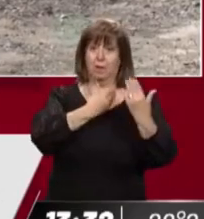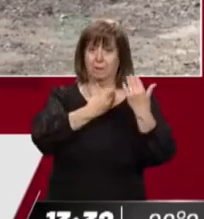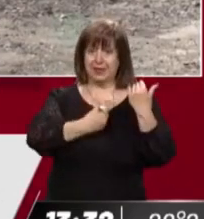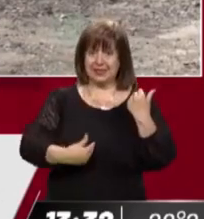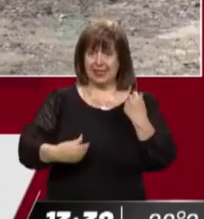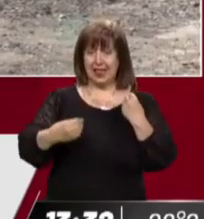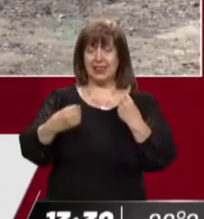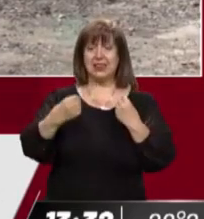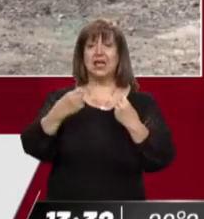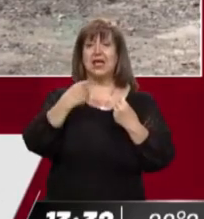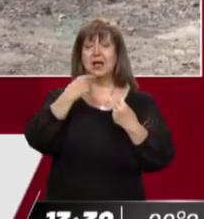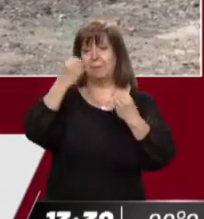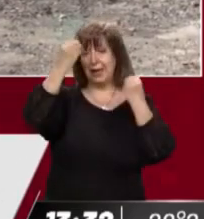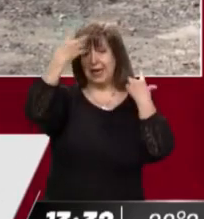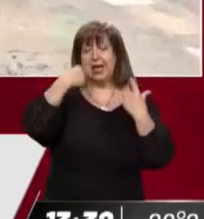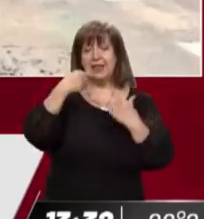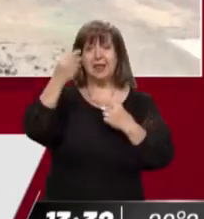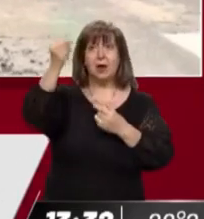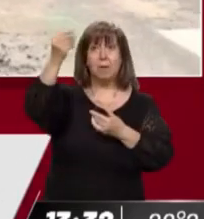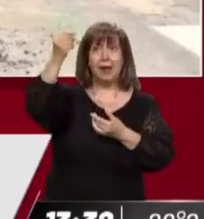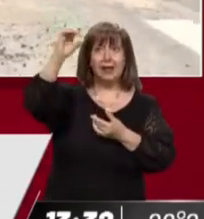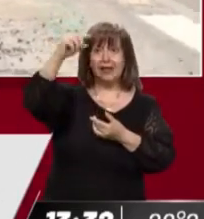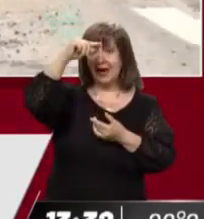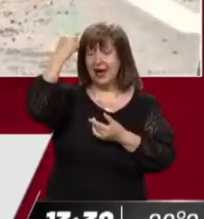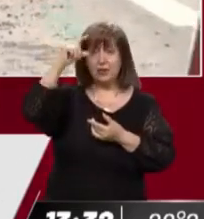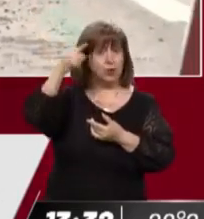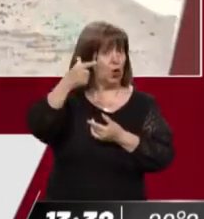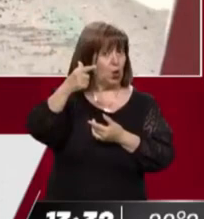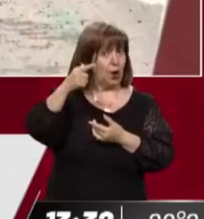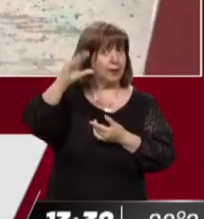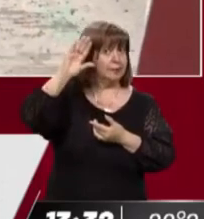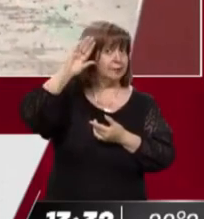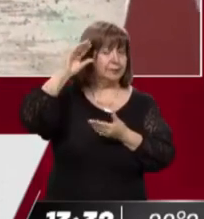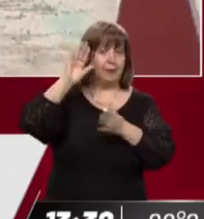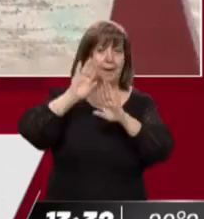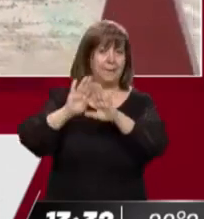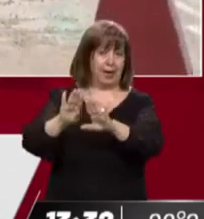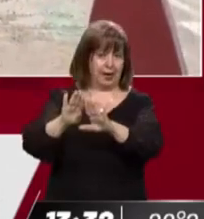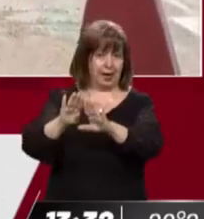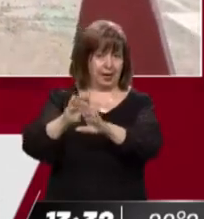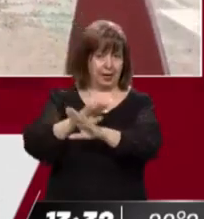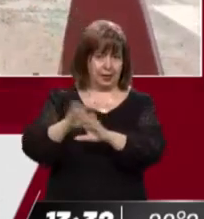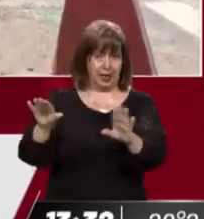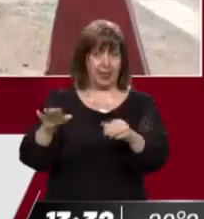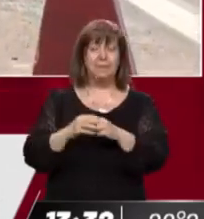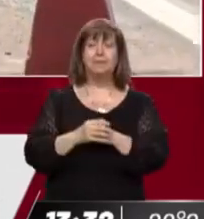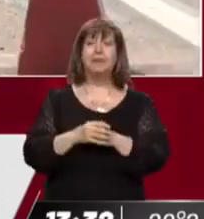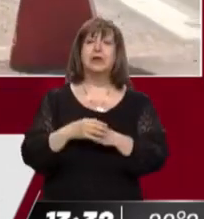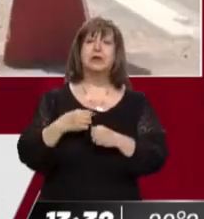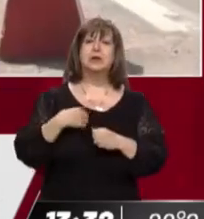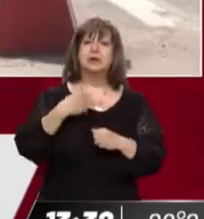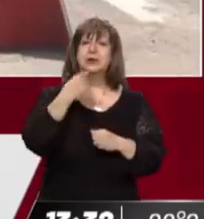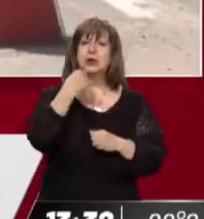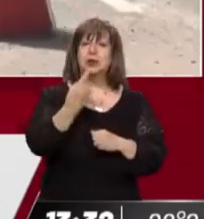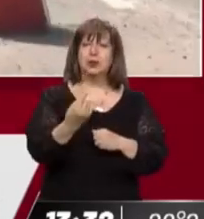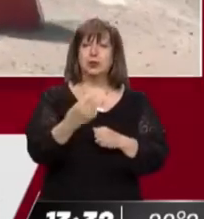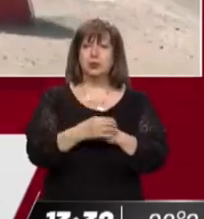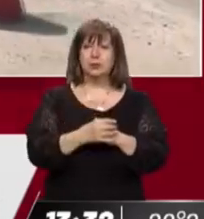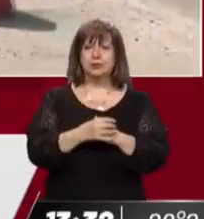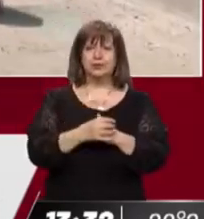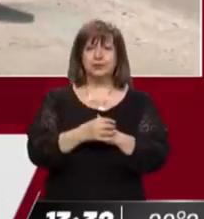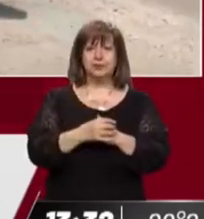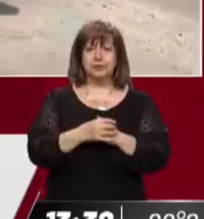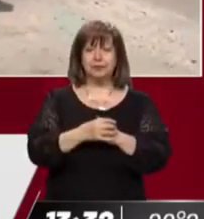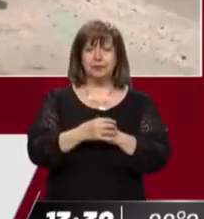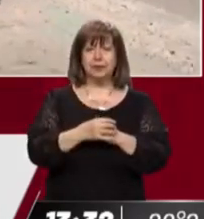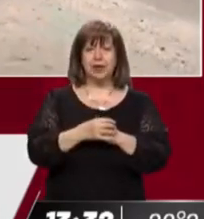esta obra, cuéntenos de qué se trata, exactamente dónde está ubicada y por qué nos decía que se va a paralizar. Que es nacional esta obra. A ver,